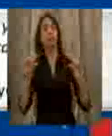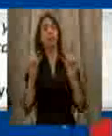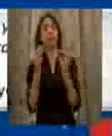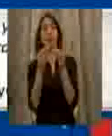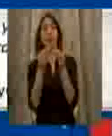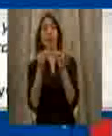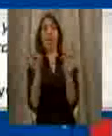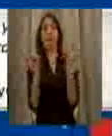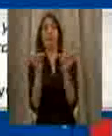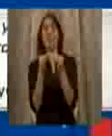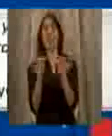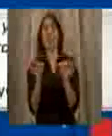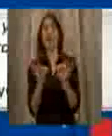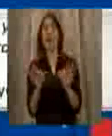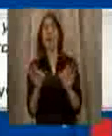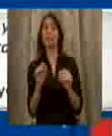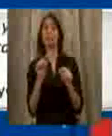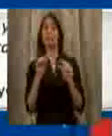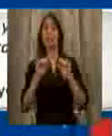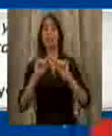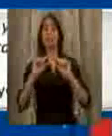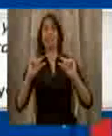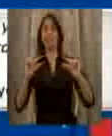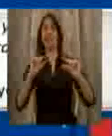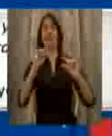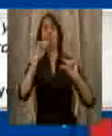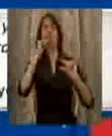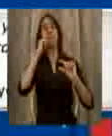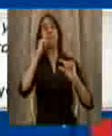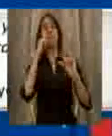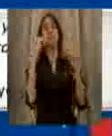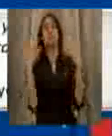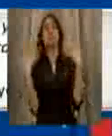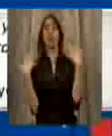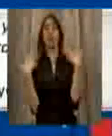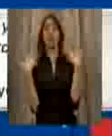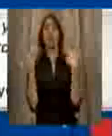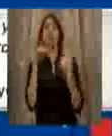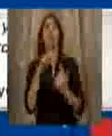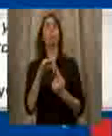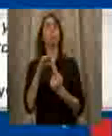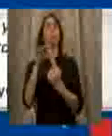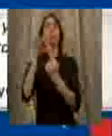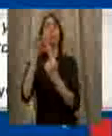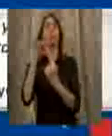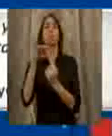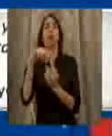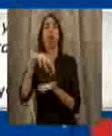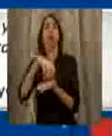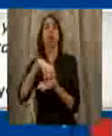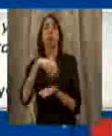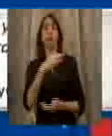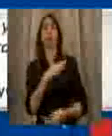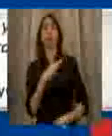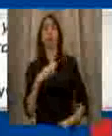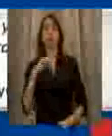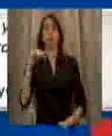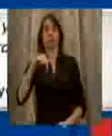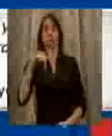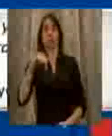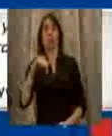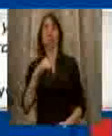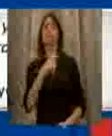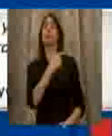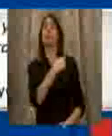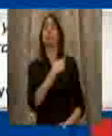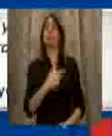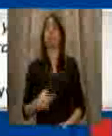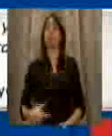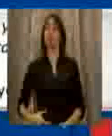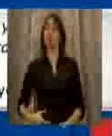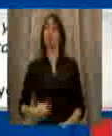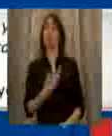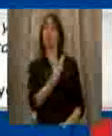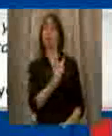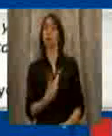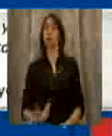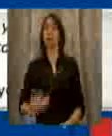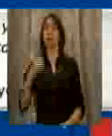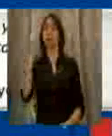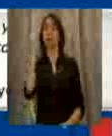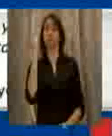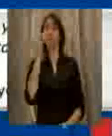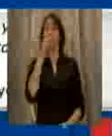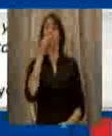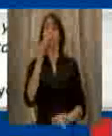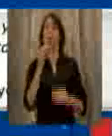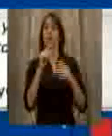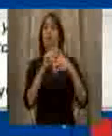mí simboliza también el rol central de este ministerio. El gobierno se ha impuesto, como dice el presidente, 7